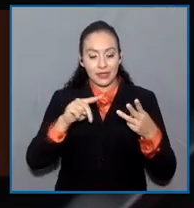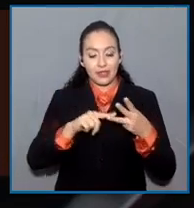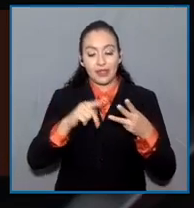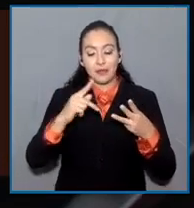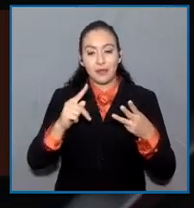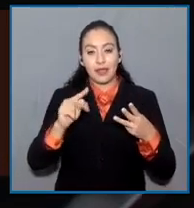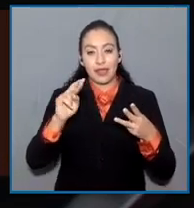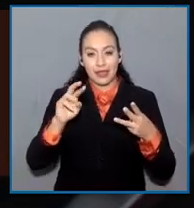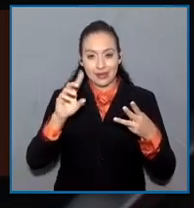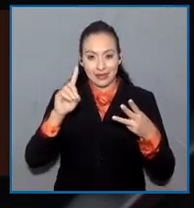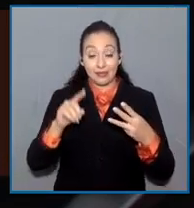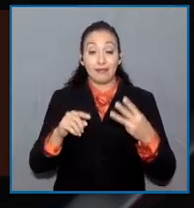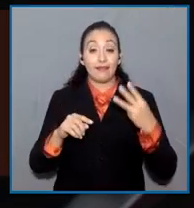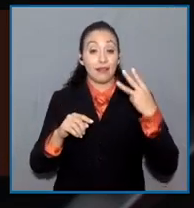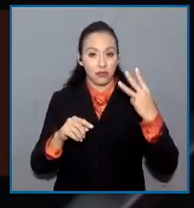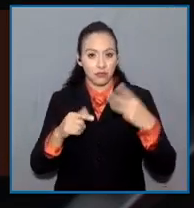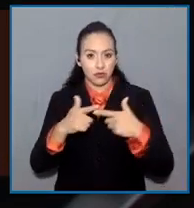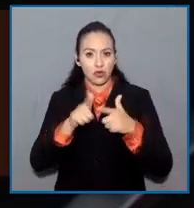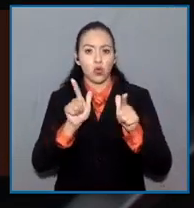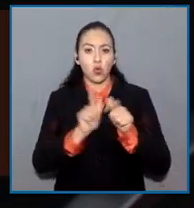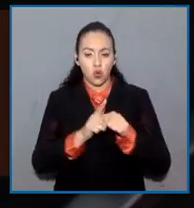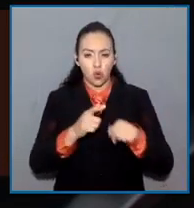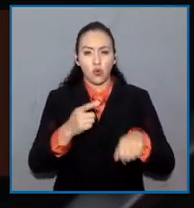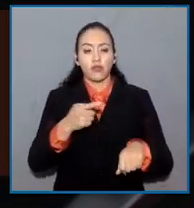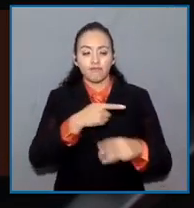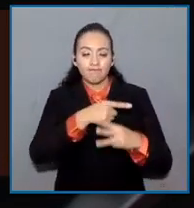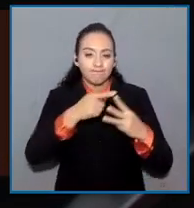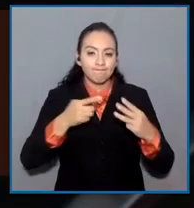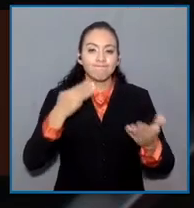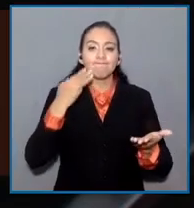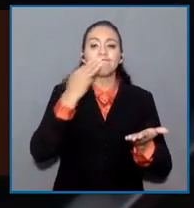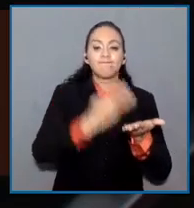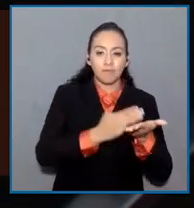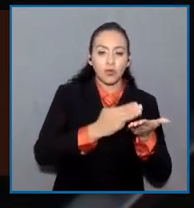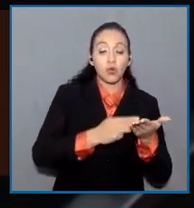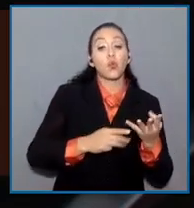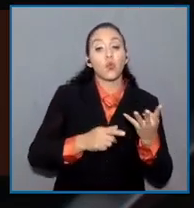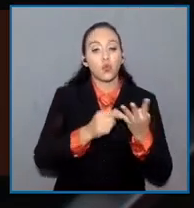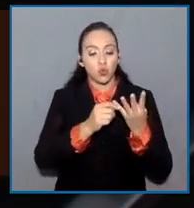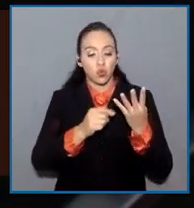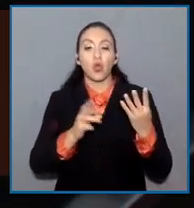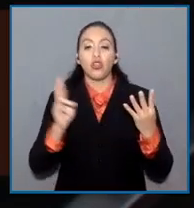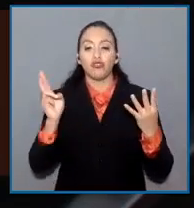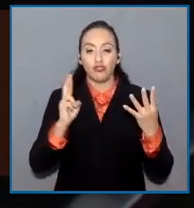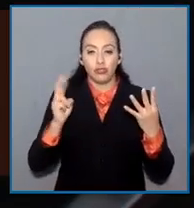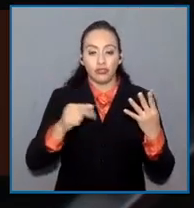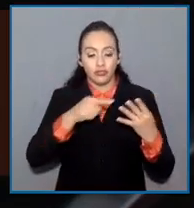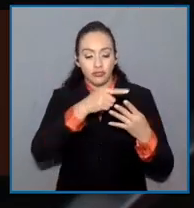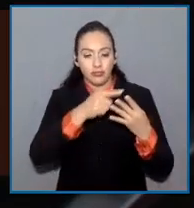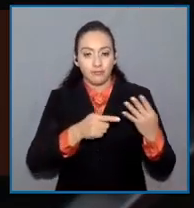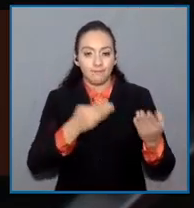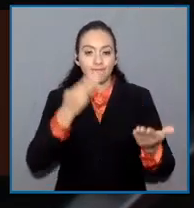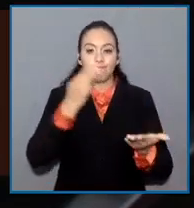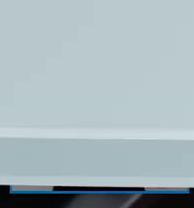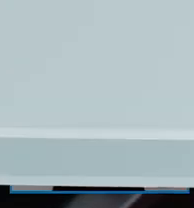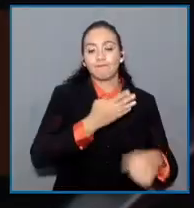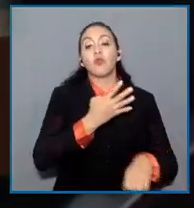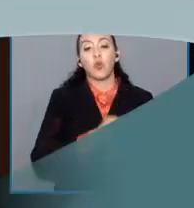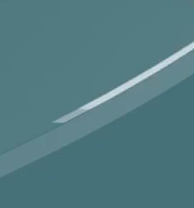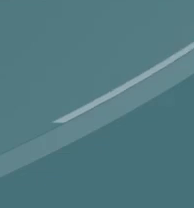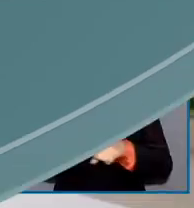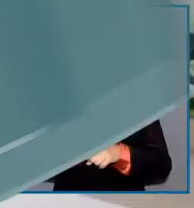Democrática y del Partido Revolucionario Institucional y, en consecuencia, imponer diversas sanciones en los términos del proyecto.